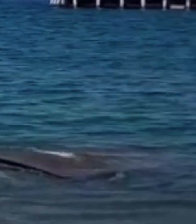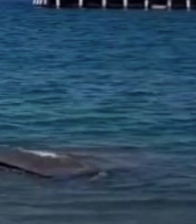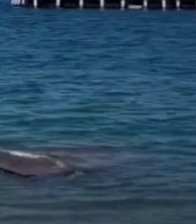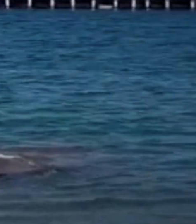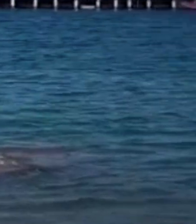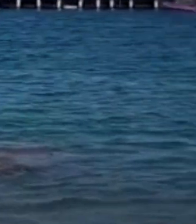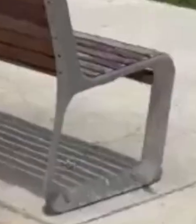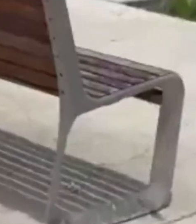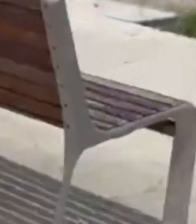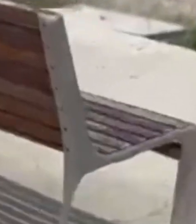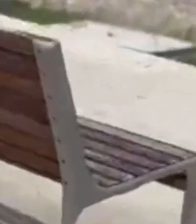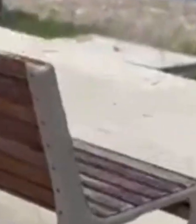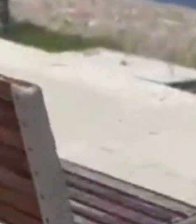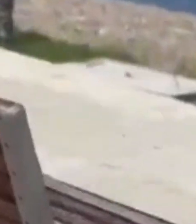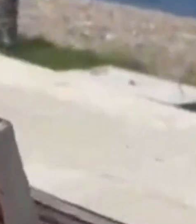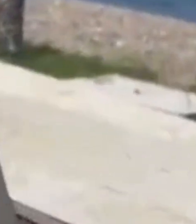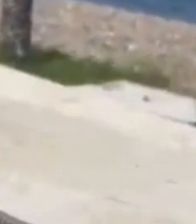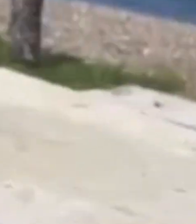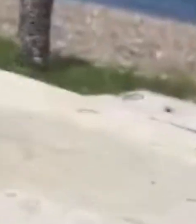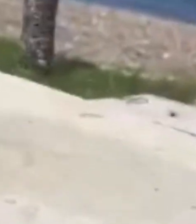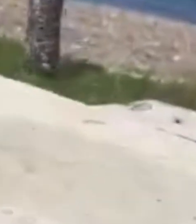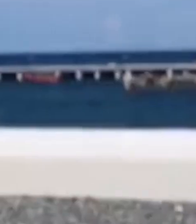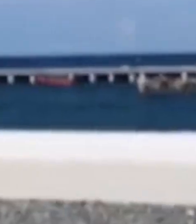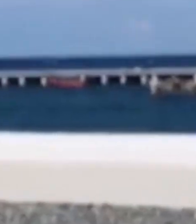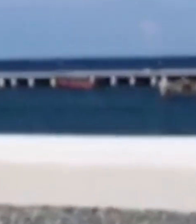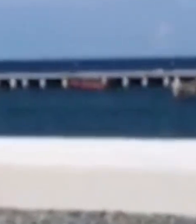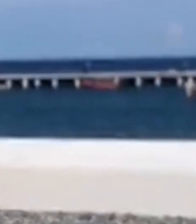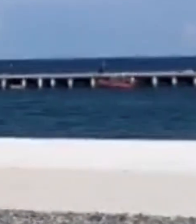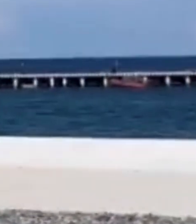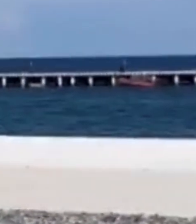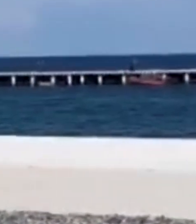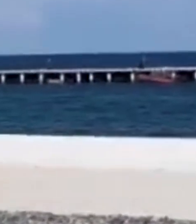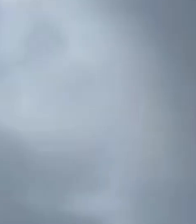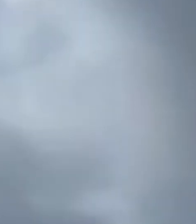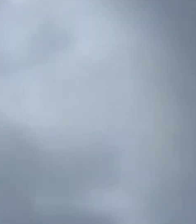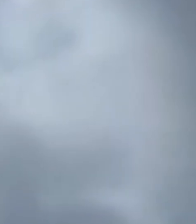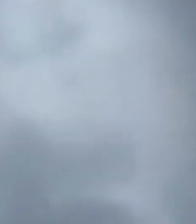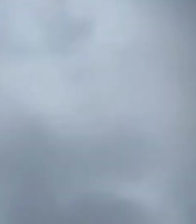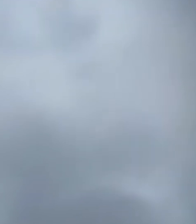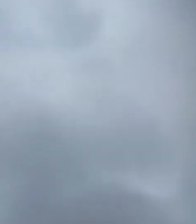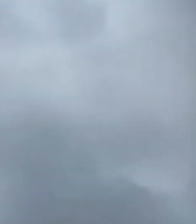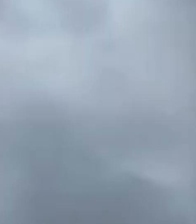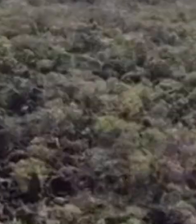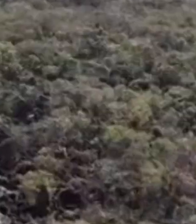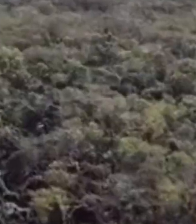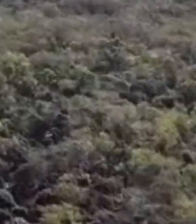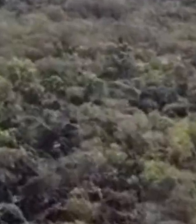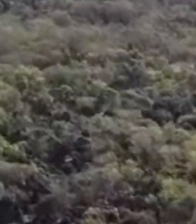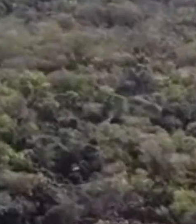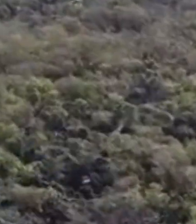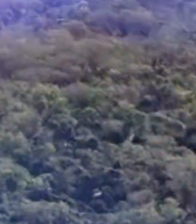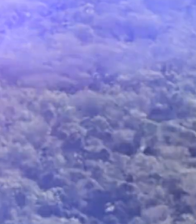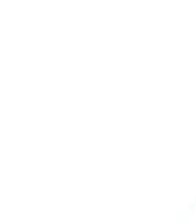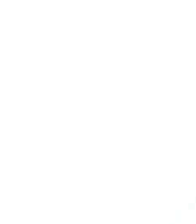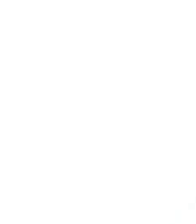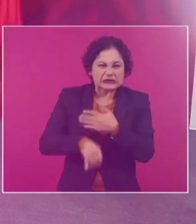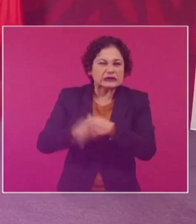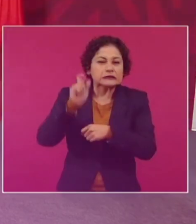reducida. Además, ofrecerá actividades de senderismo al Cristo y al Faro, así como ciclismo urbano y de